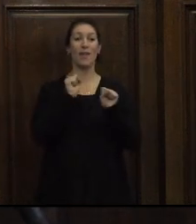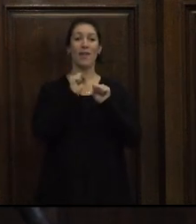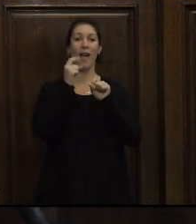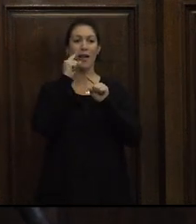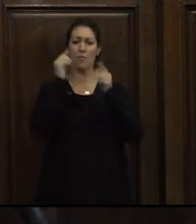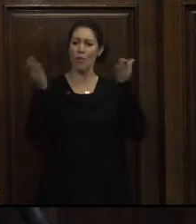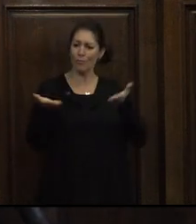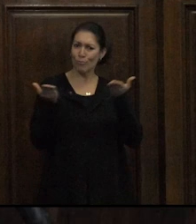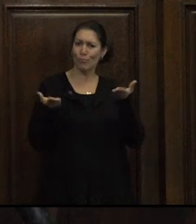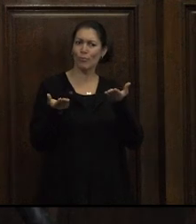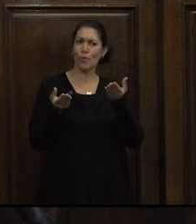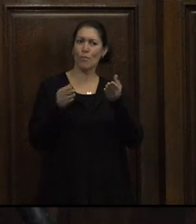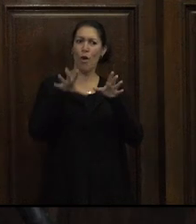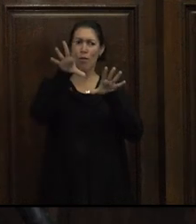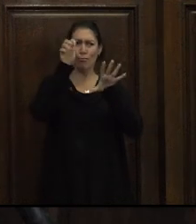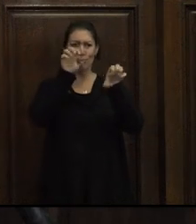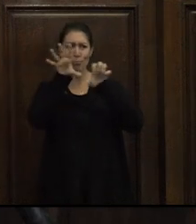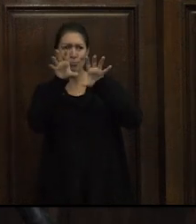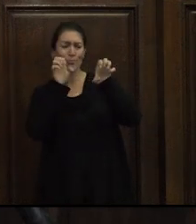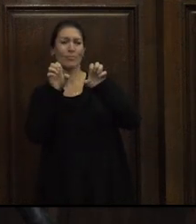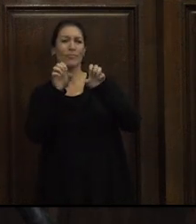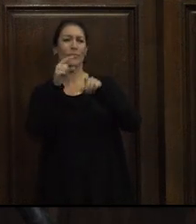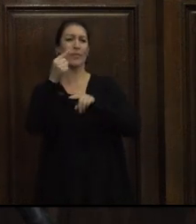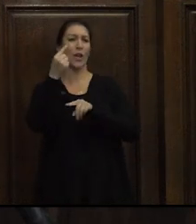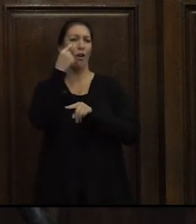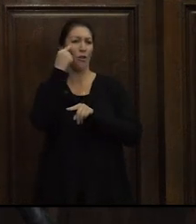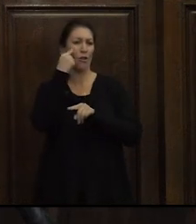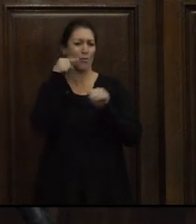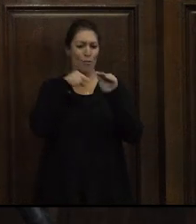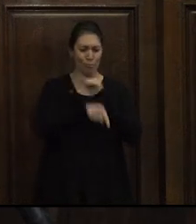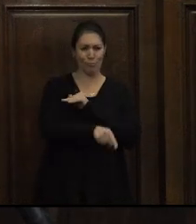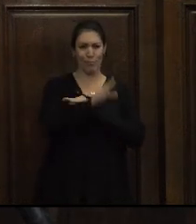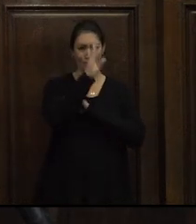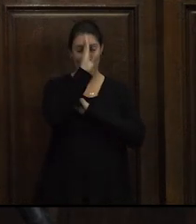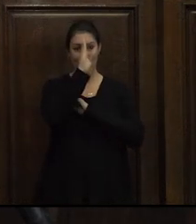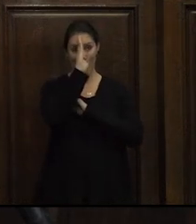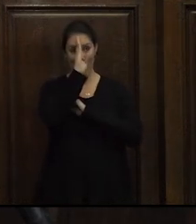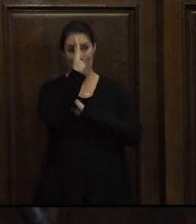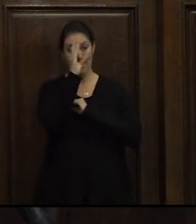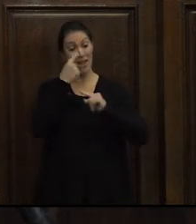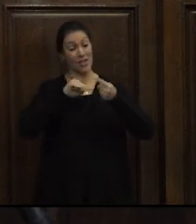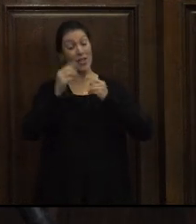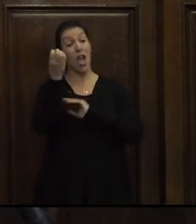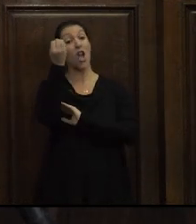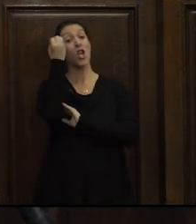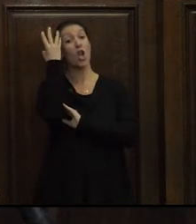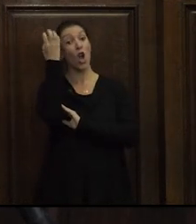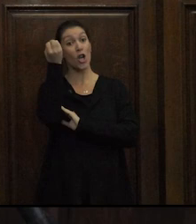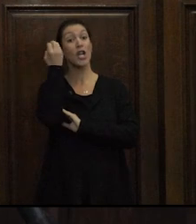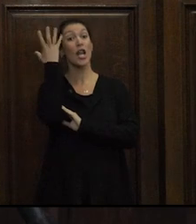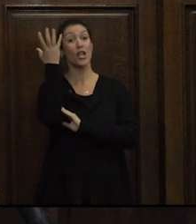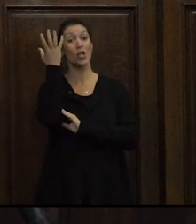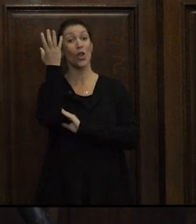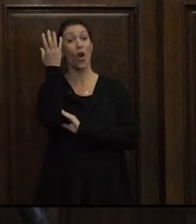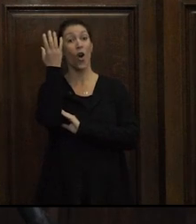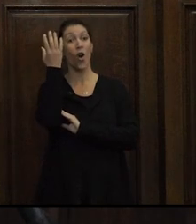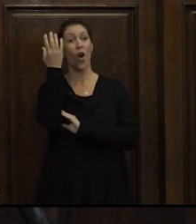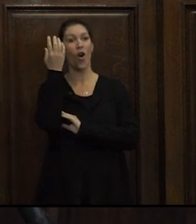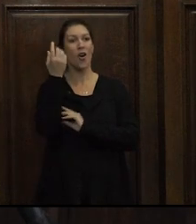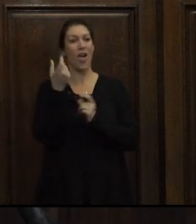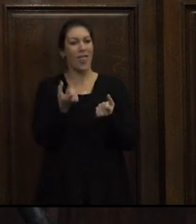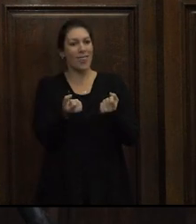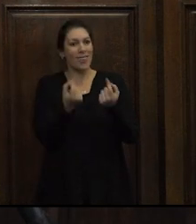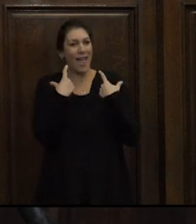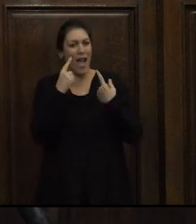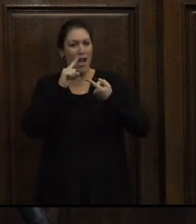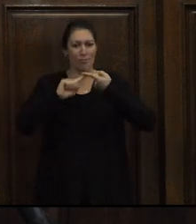y seguir produciendo conocimiento, y la verdad es que si los congresos habilitan estas